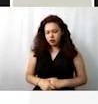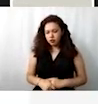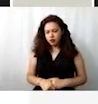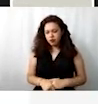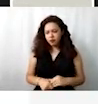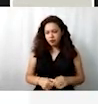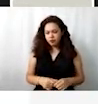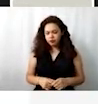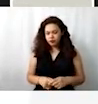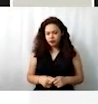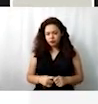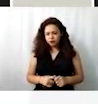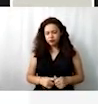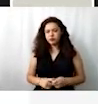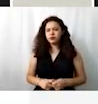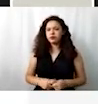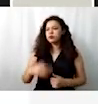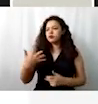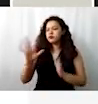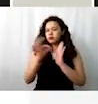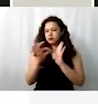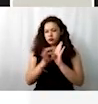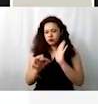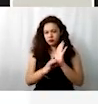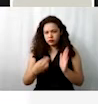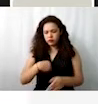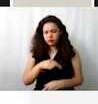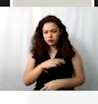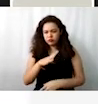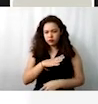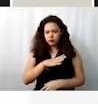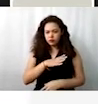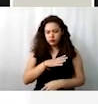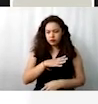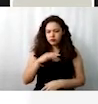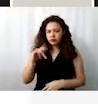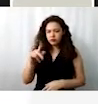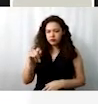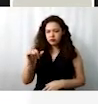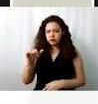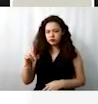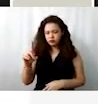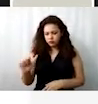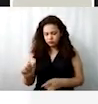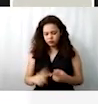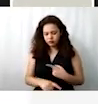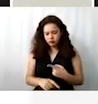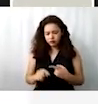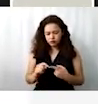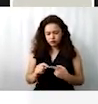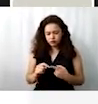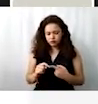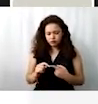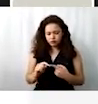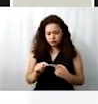estos puntos, estos 5 puntos que quedamos que era la portada, ¿verdad? Luego, ¿qué seguía después de